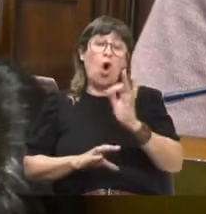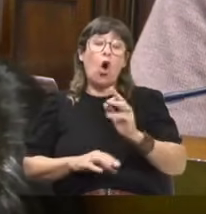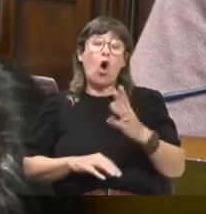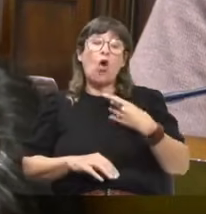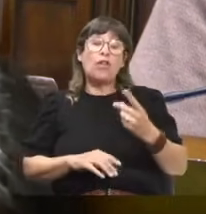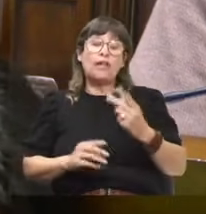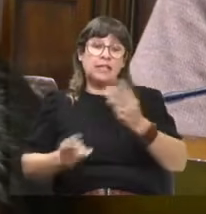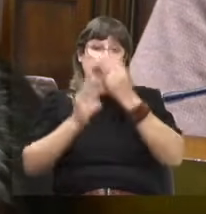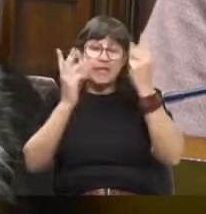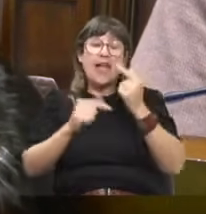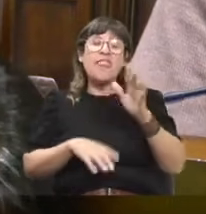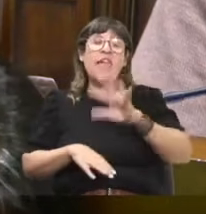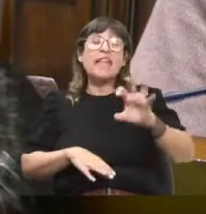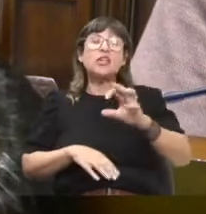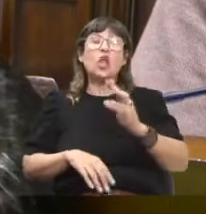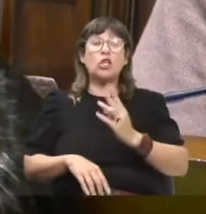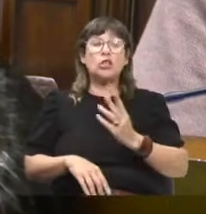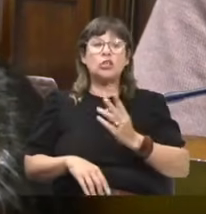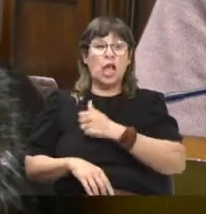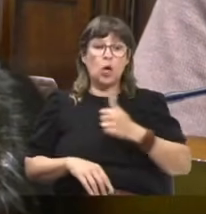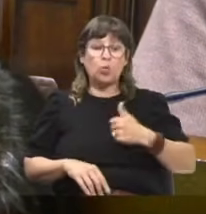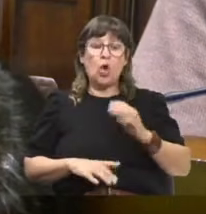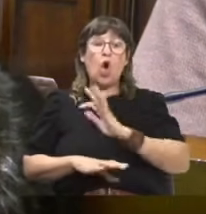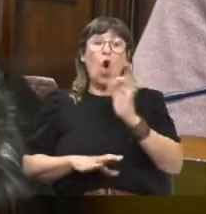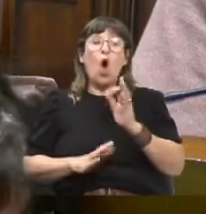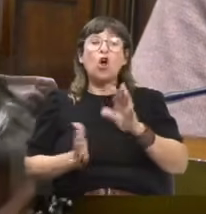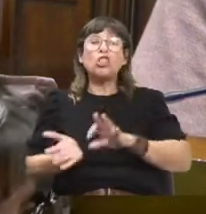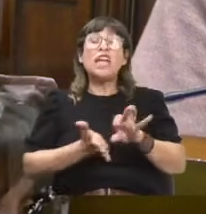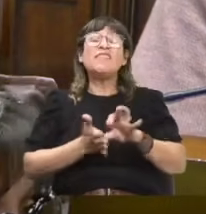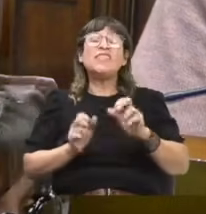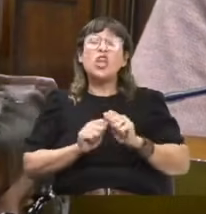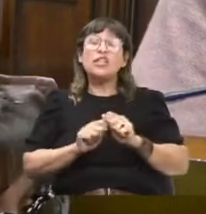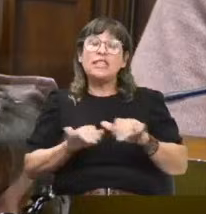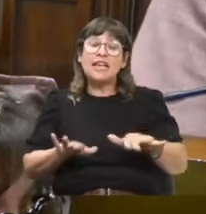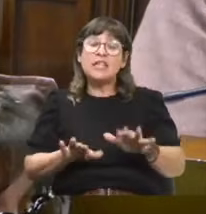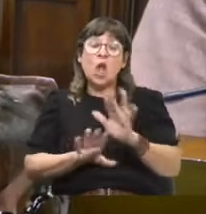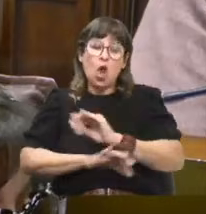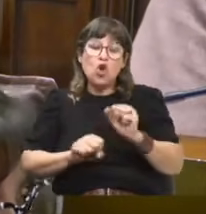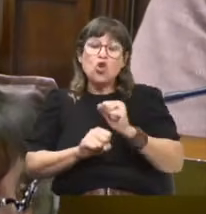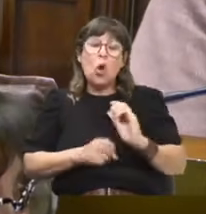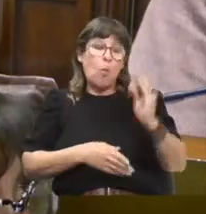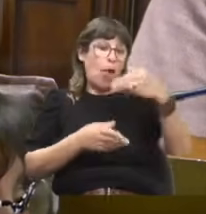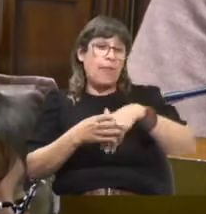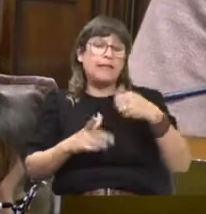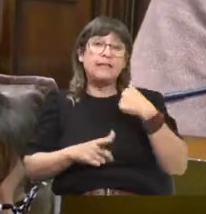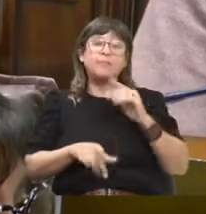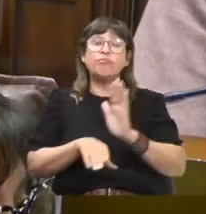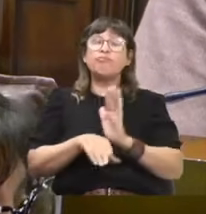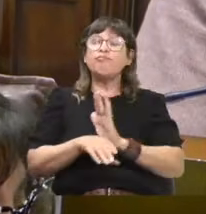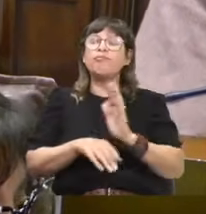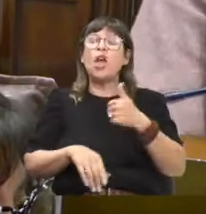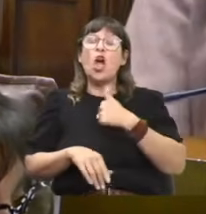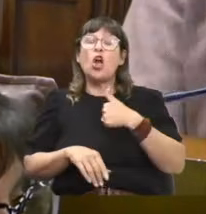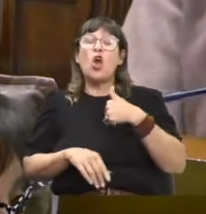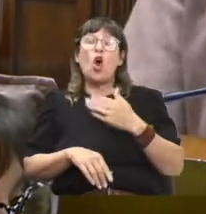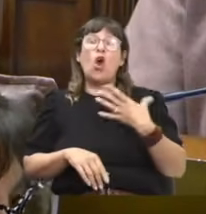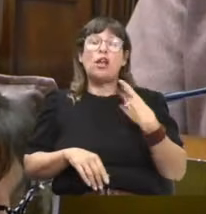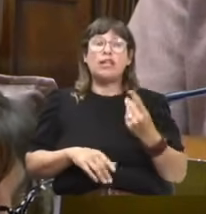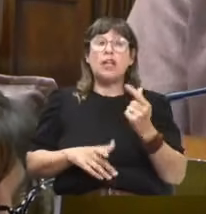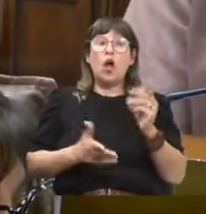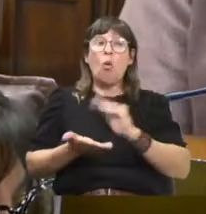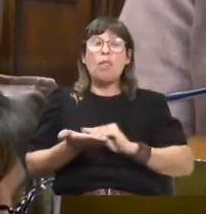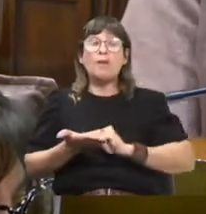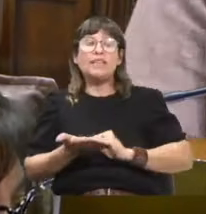los entes autónomos o servicios descentralizados no podrán intervenir como directores o administradores o